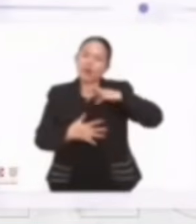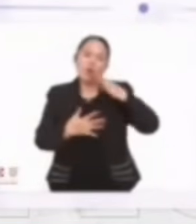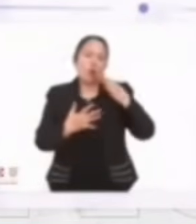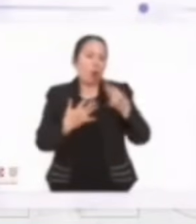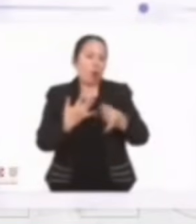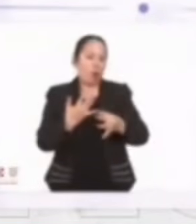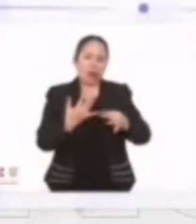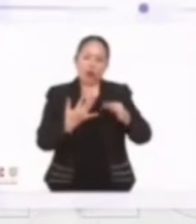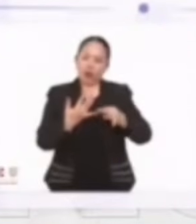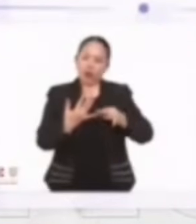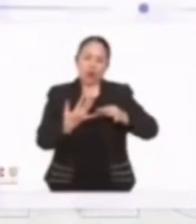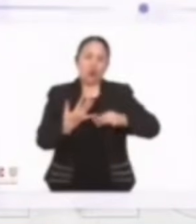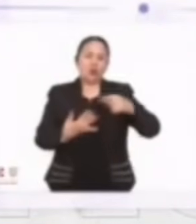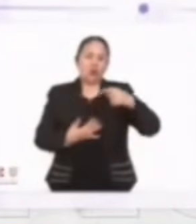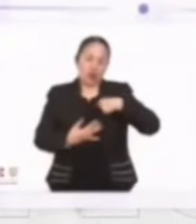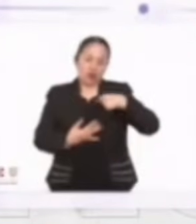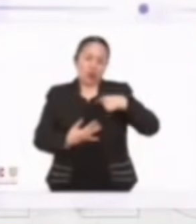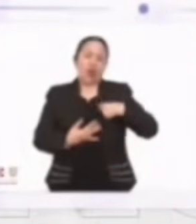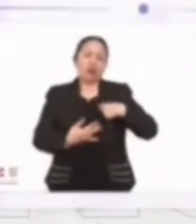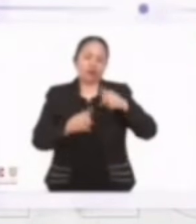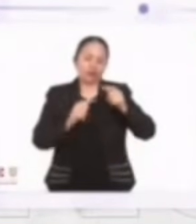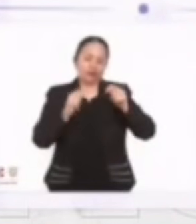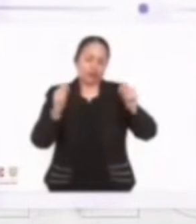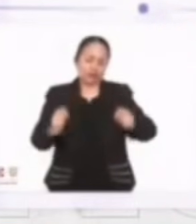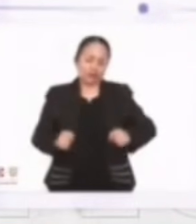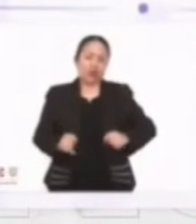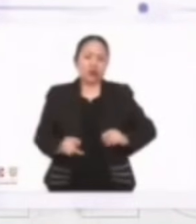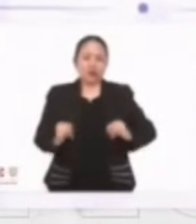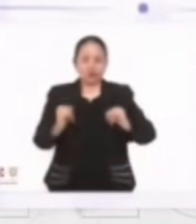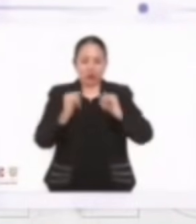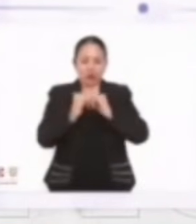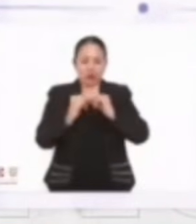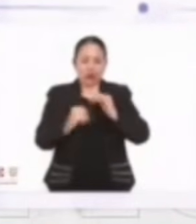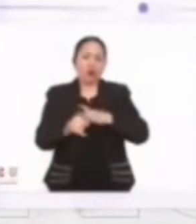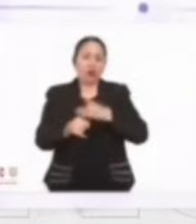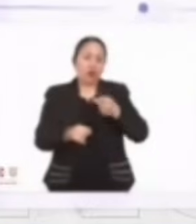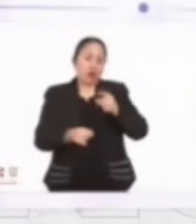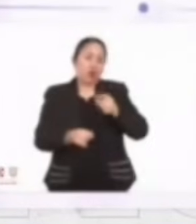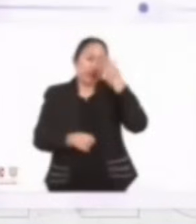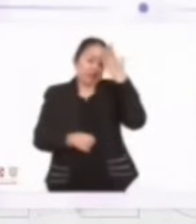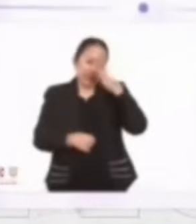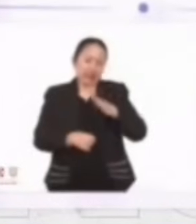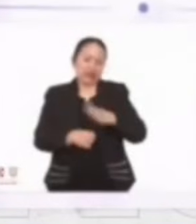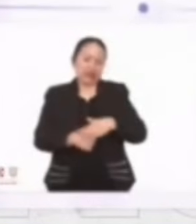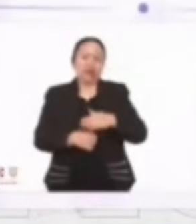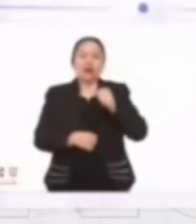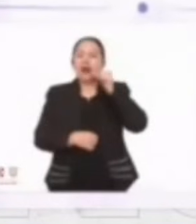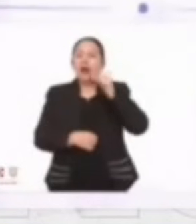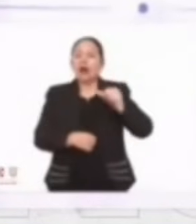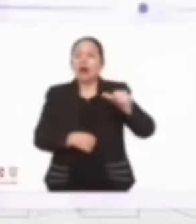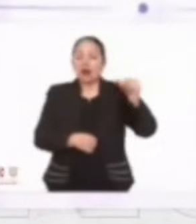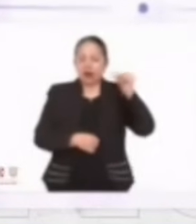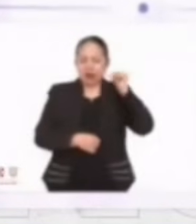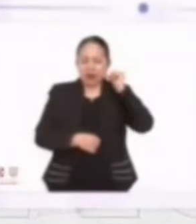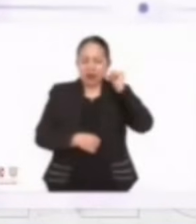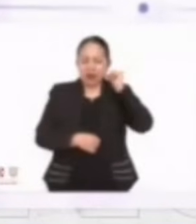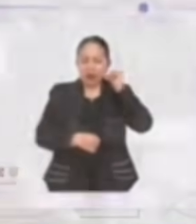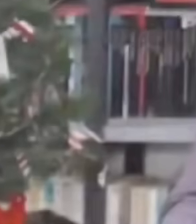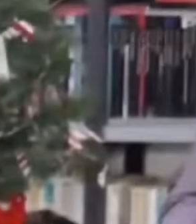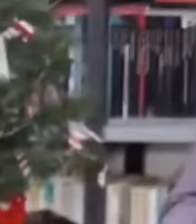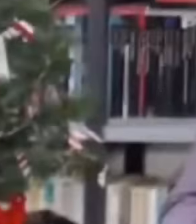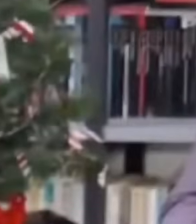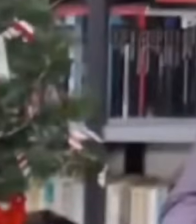México, pero deja un equipo que encabezó muy bien y que va a continuar con